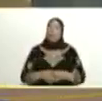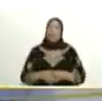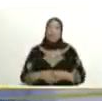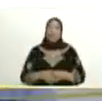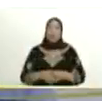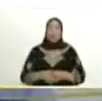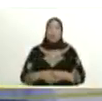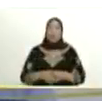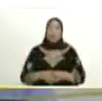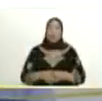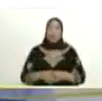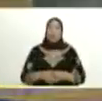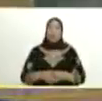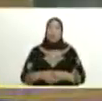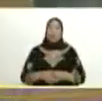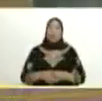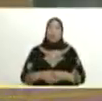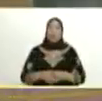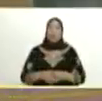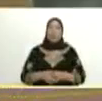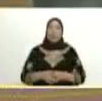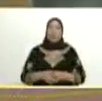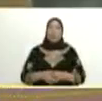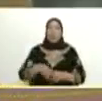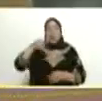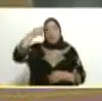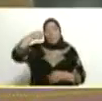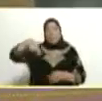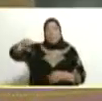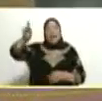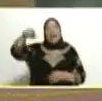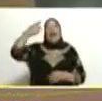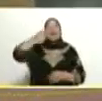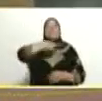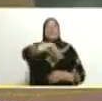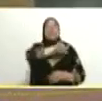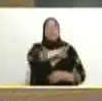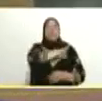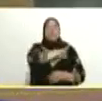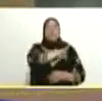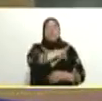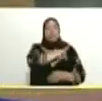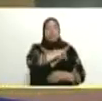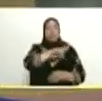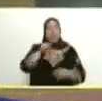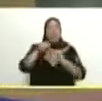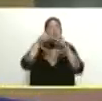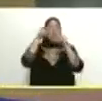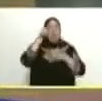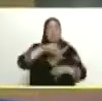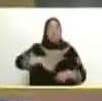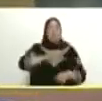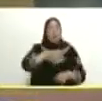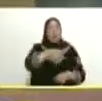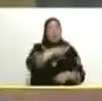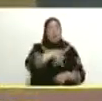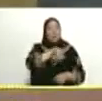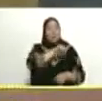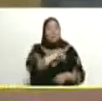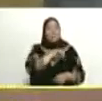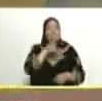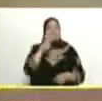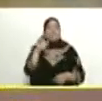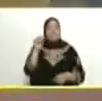¿De? Vasco. Ah, los vascos son fuertes. Yo admiro al pueblo vasco. Simón